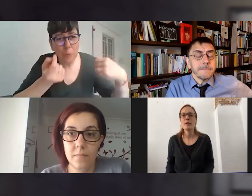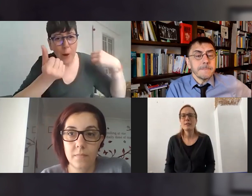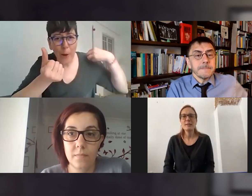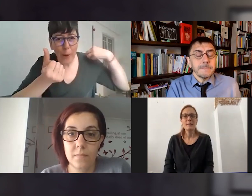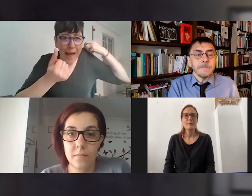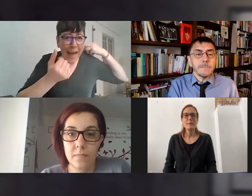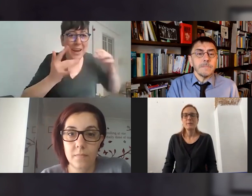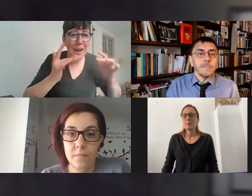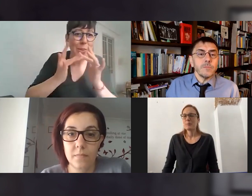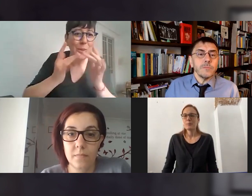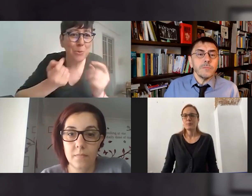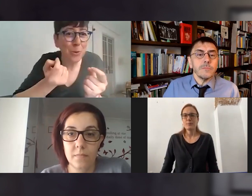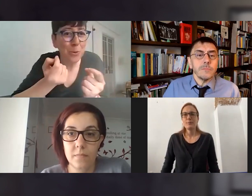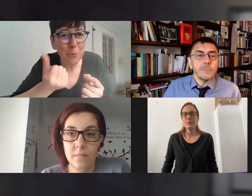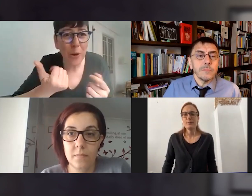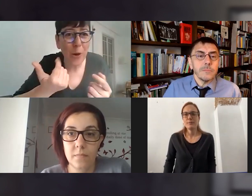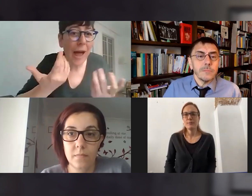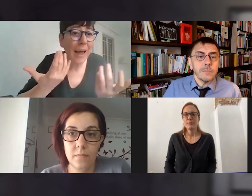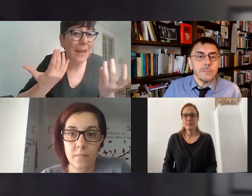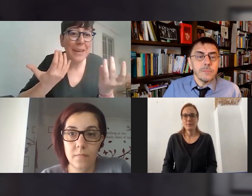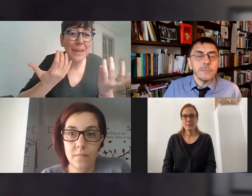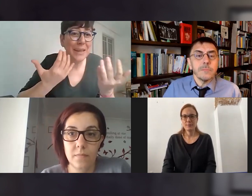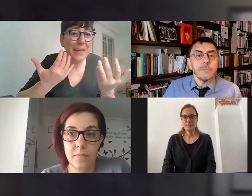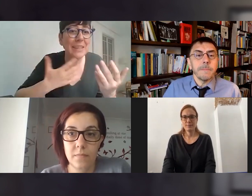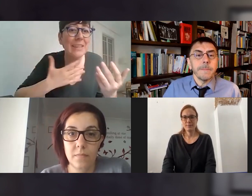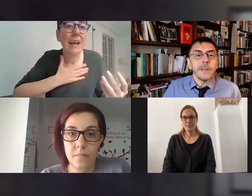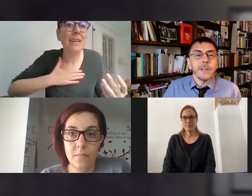A ver, la relación es poca,